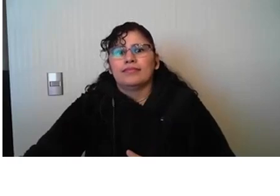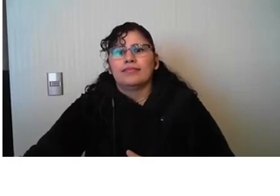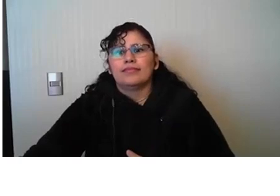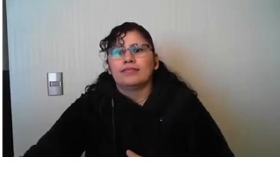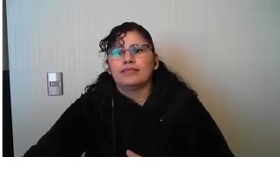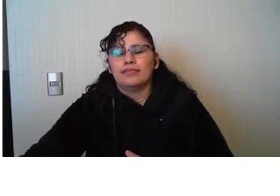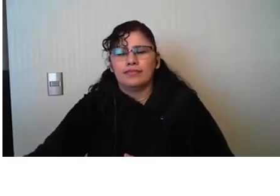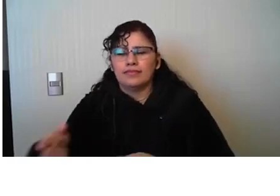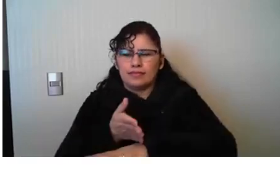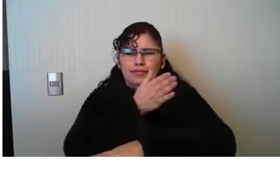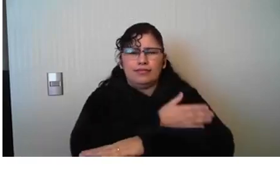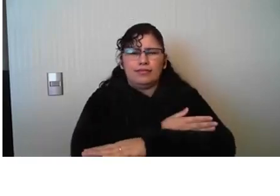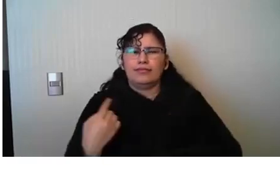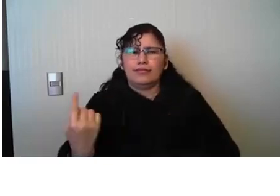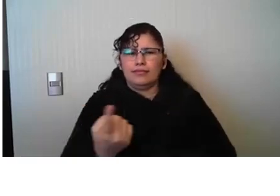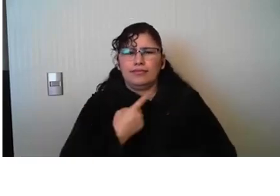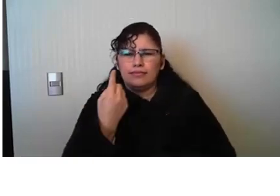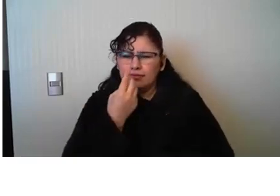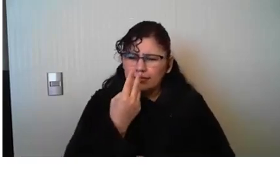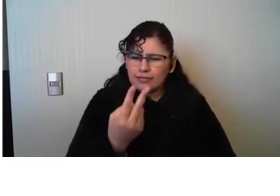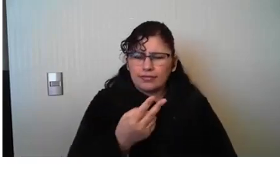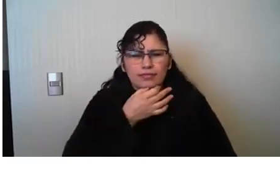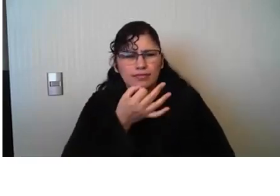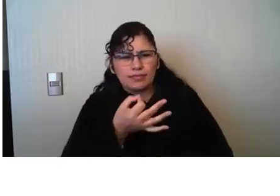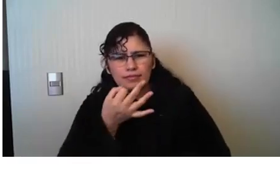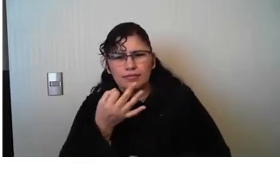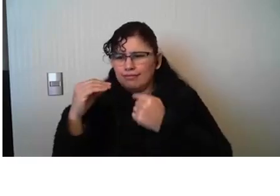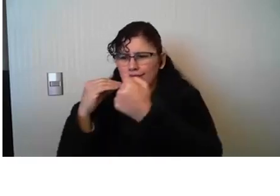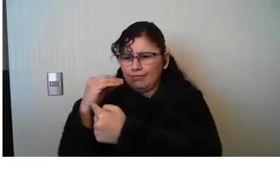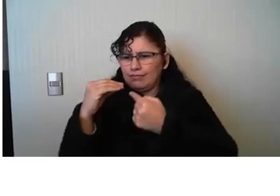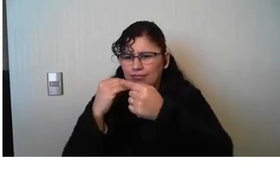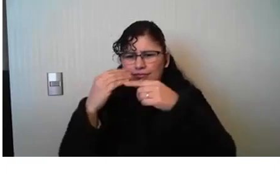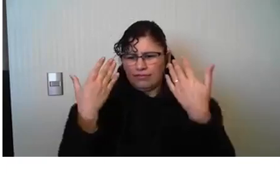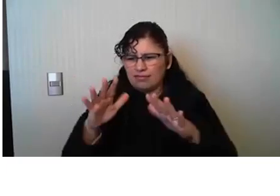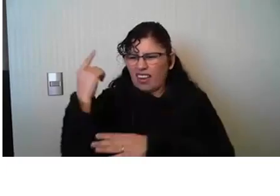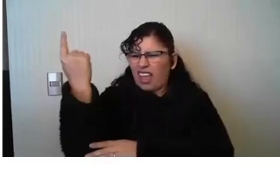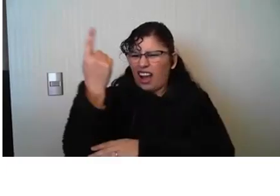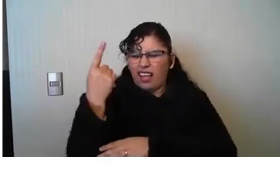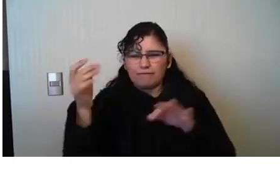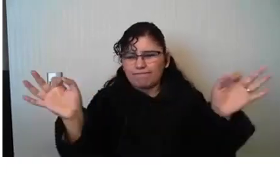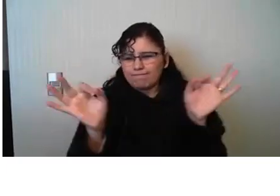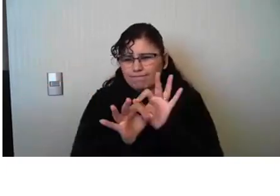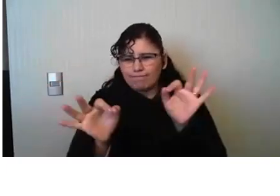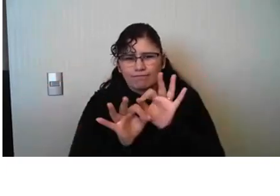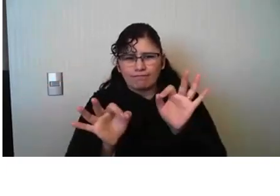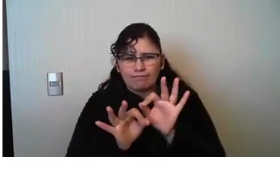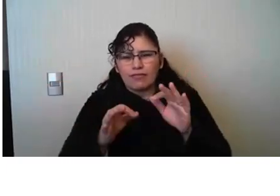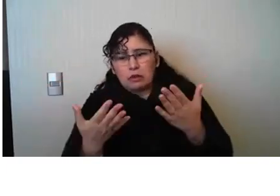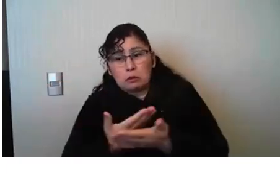Habíamos hecho una descripción general de Cerebelo para que ustedes la revisen